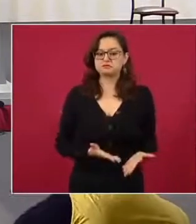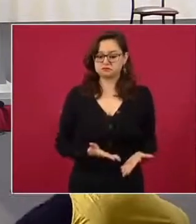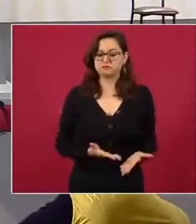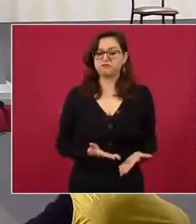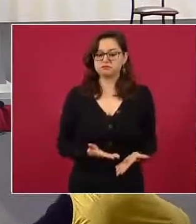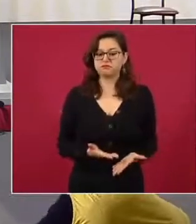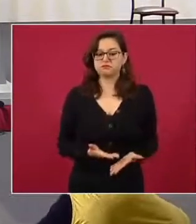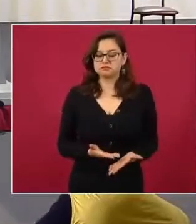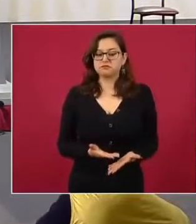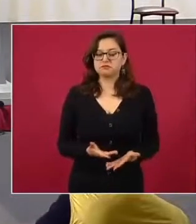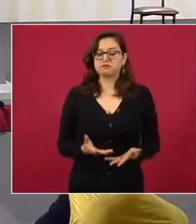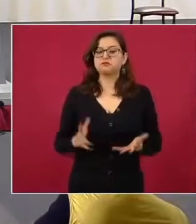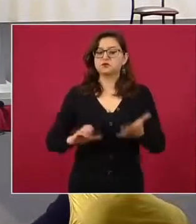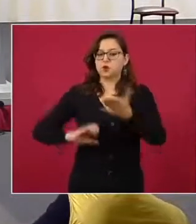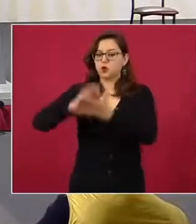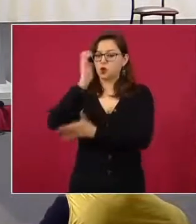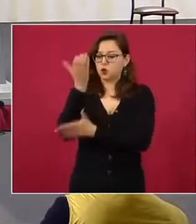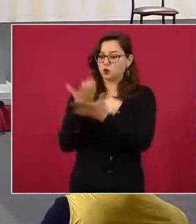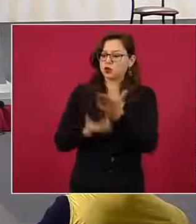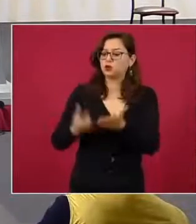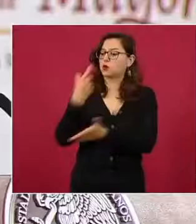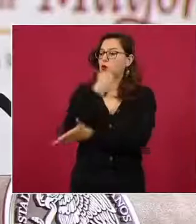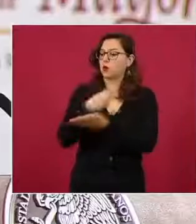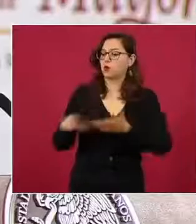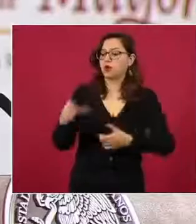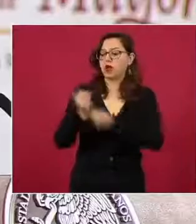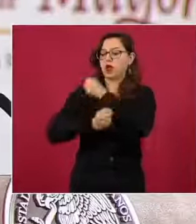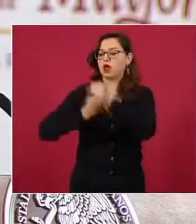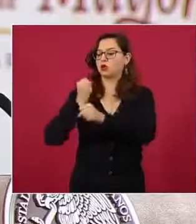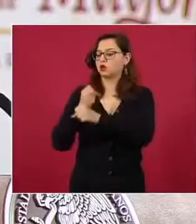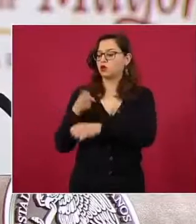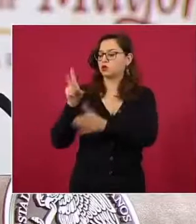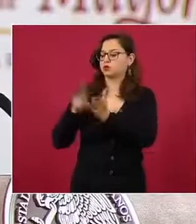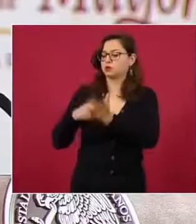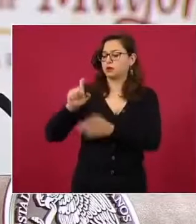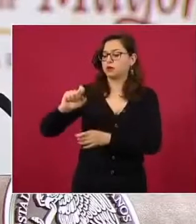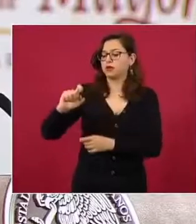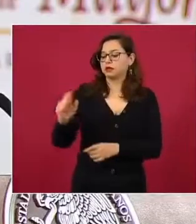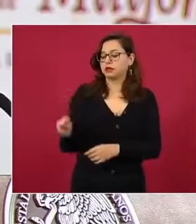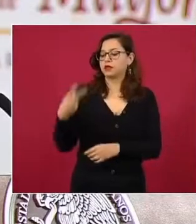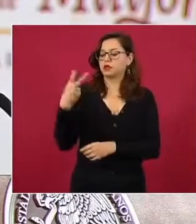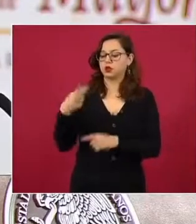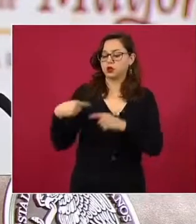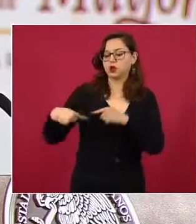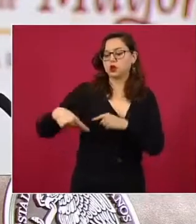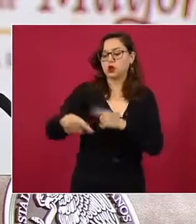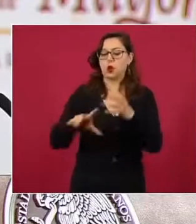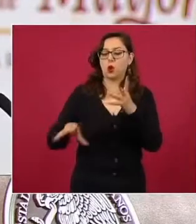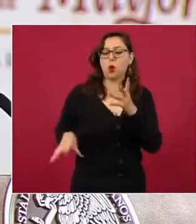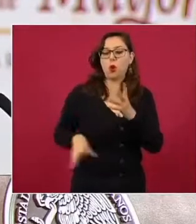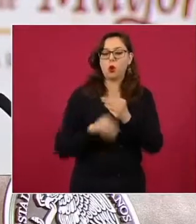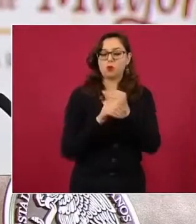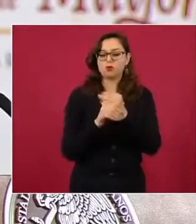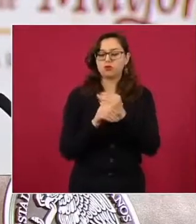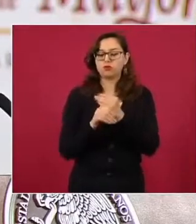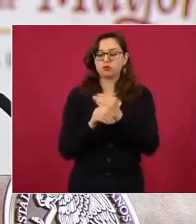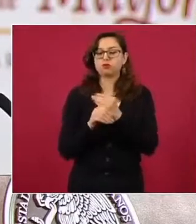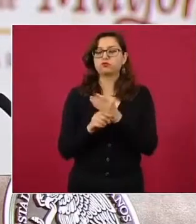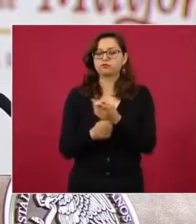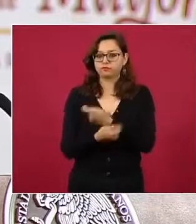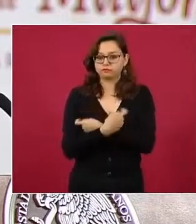de la extensión contractual de las compras del 2022, con lo que se garantizará el